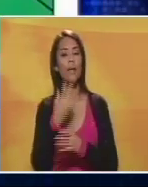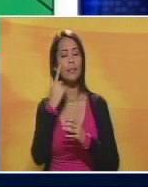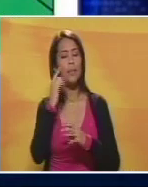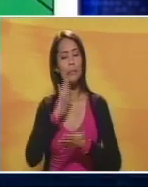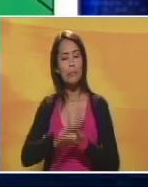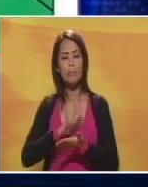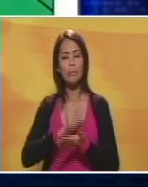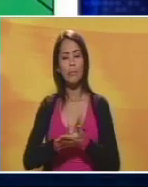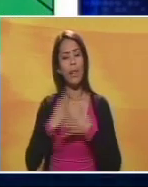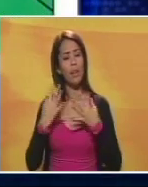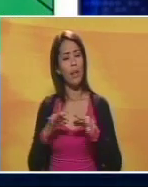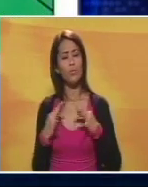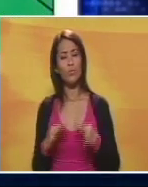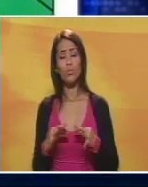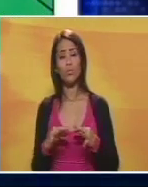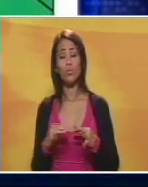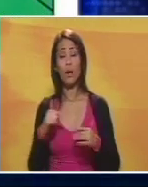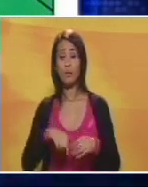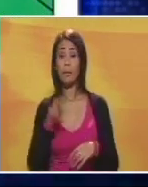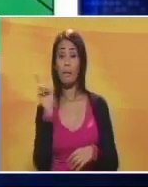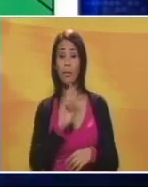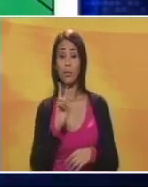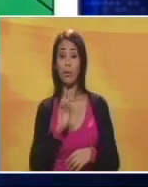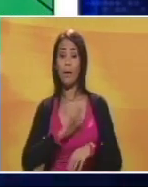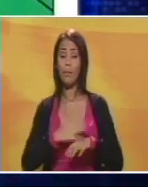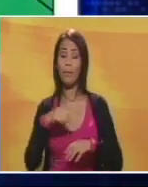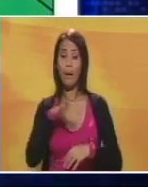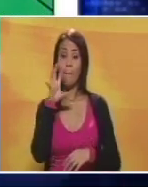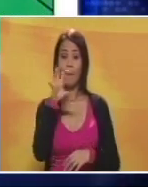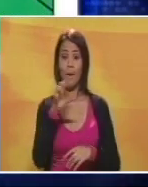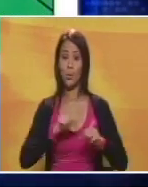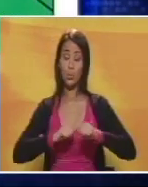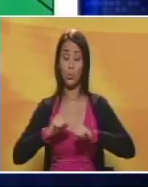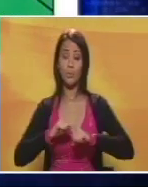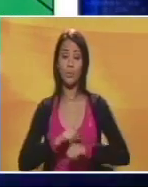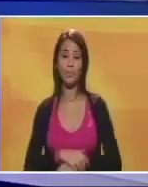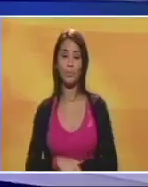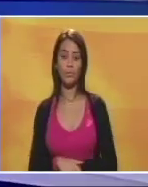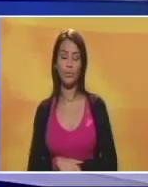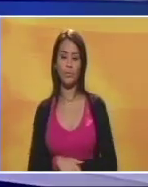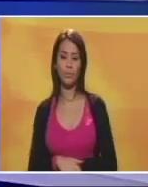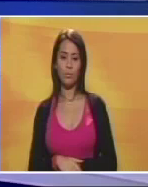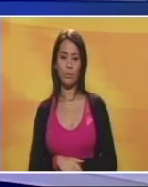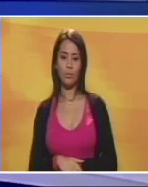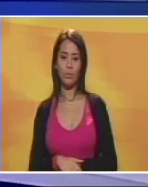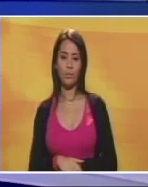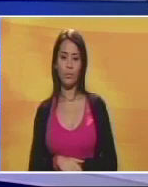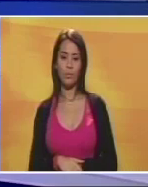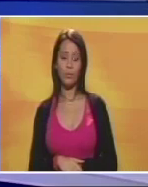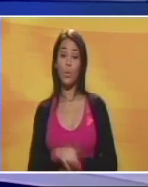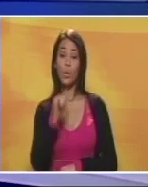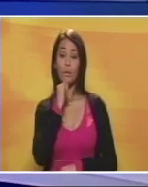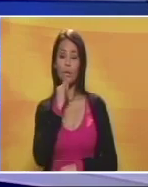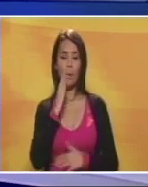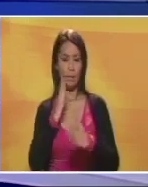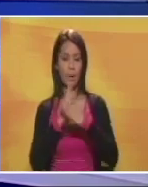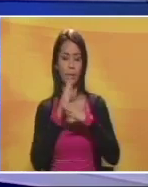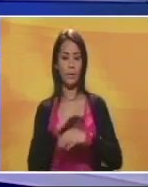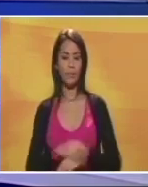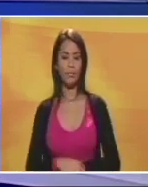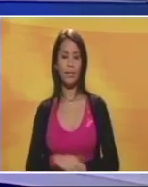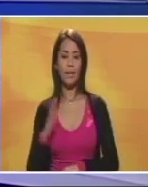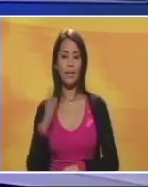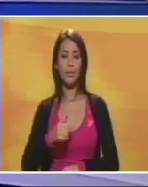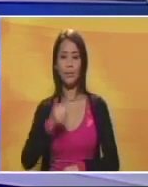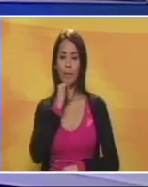esta naturaleza que son normales en Venezuela, ya que este es un país sísmico. Con esta información hacemos una breve